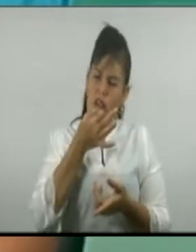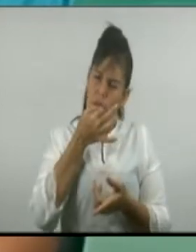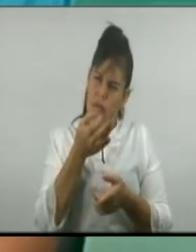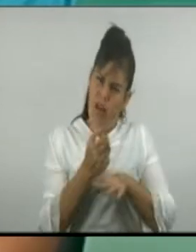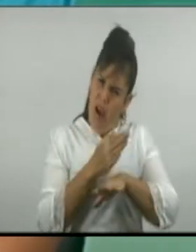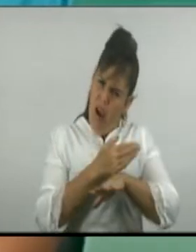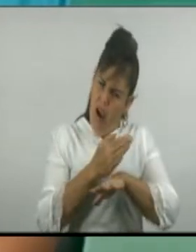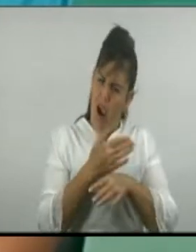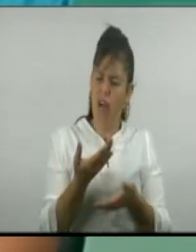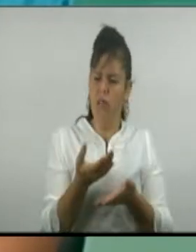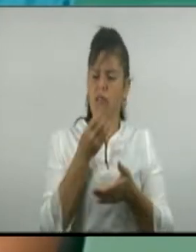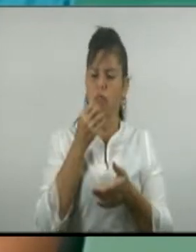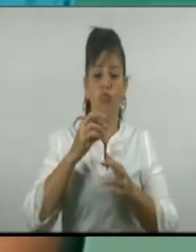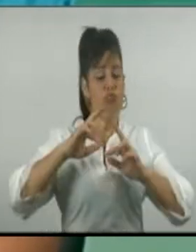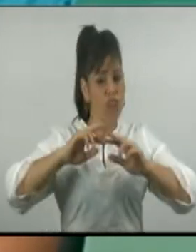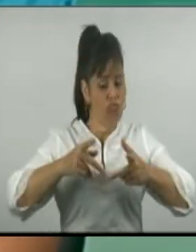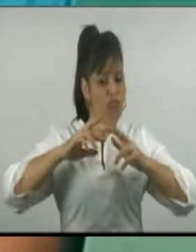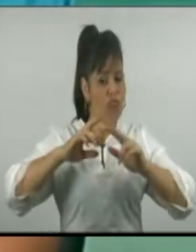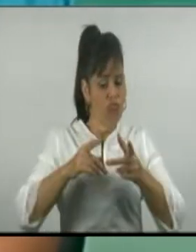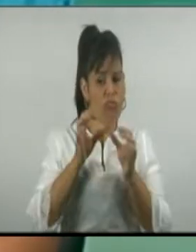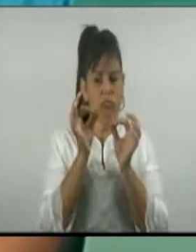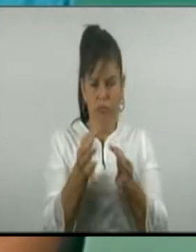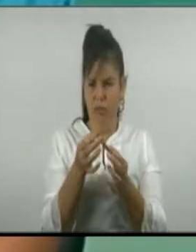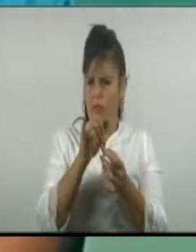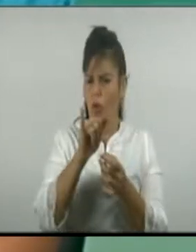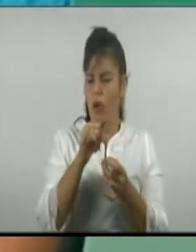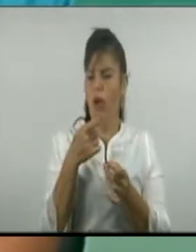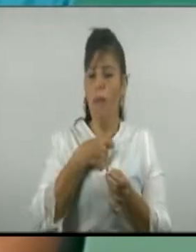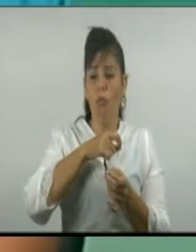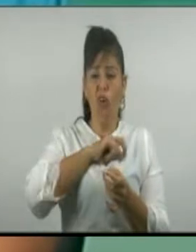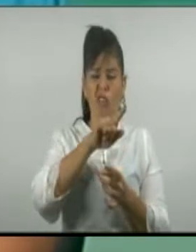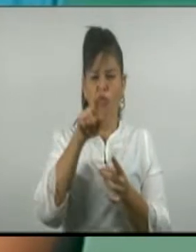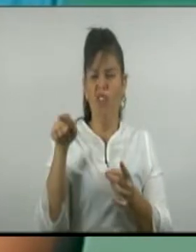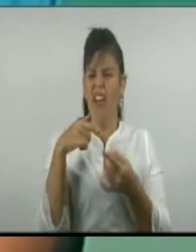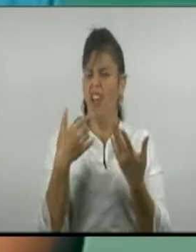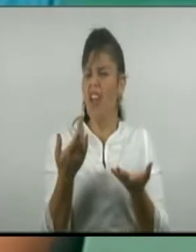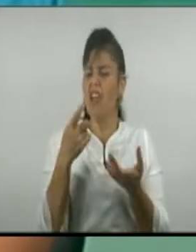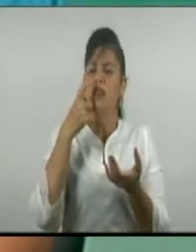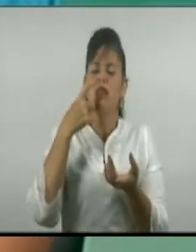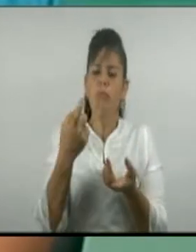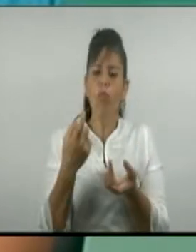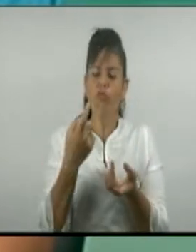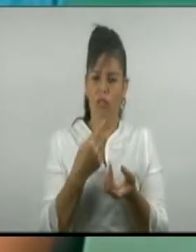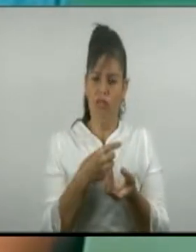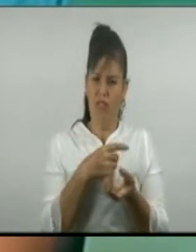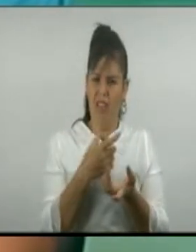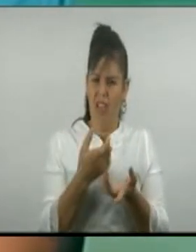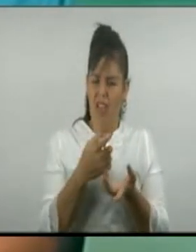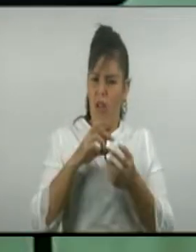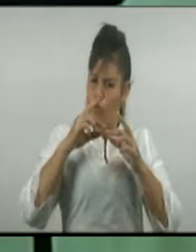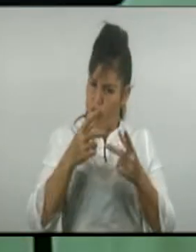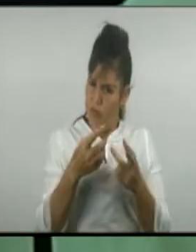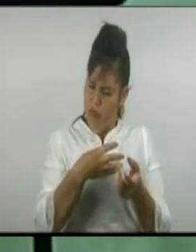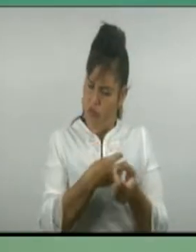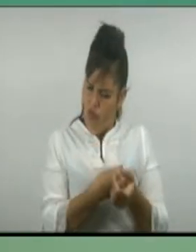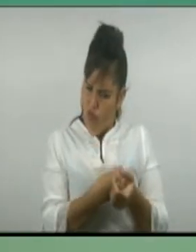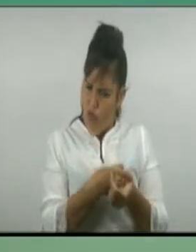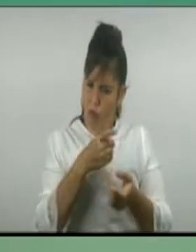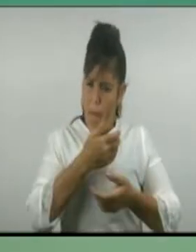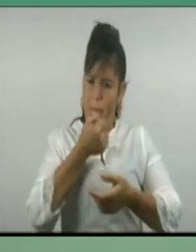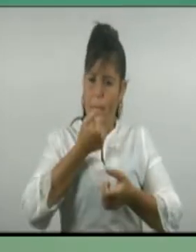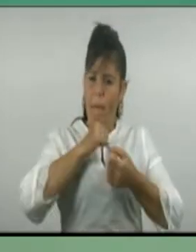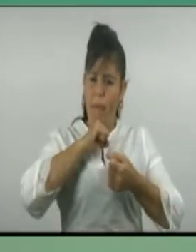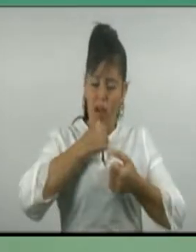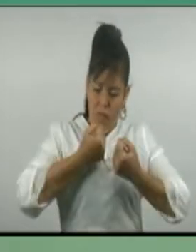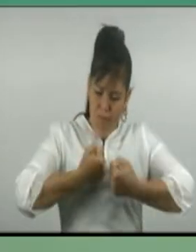a recalcar entre la población cuál es la importancia de la lactancia materna si mira la